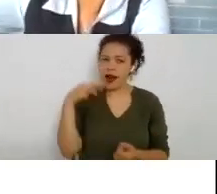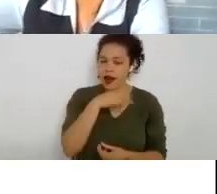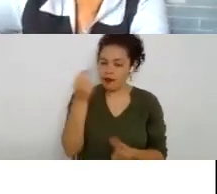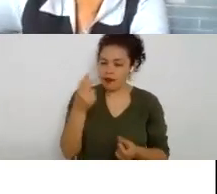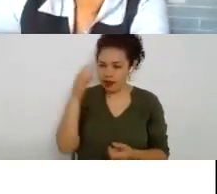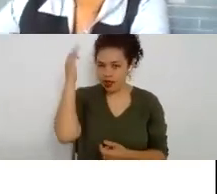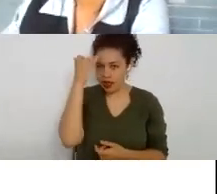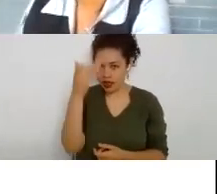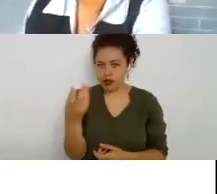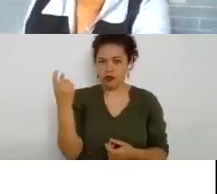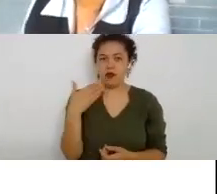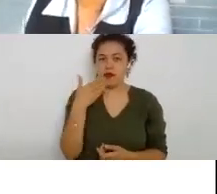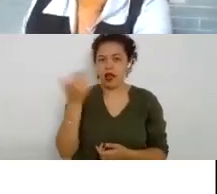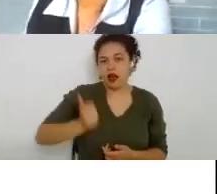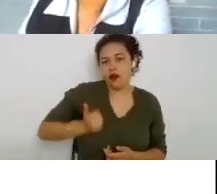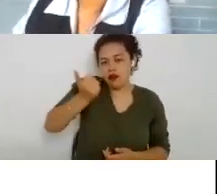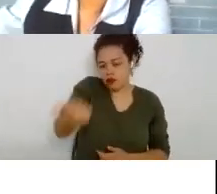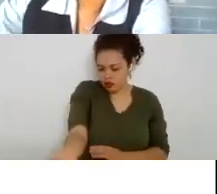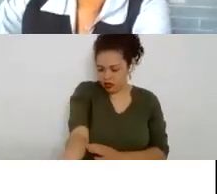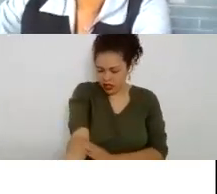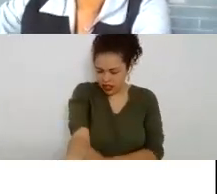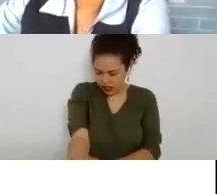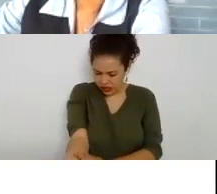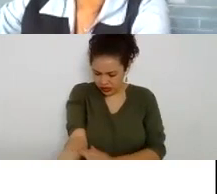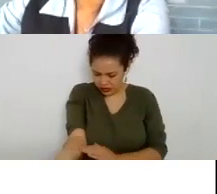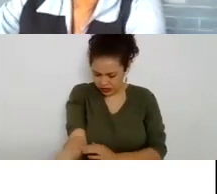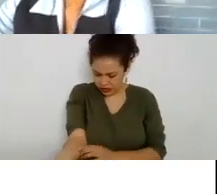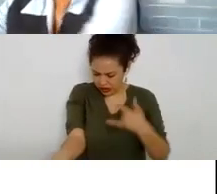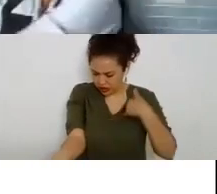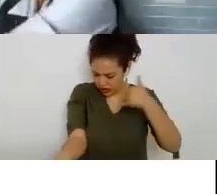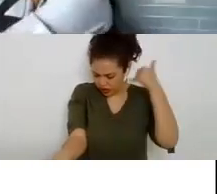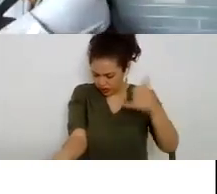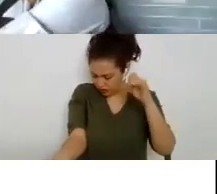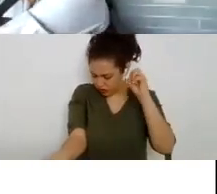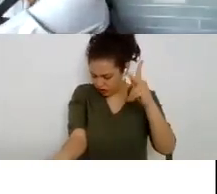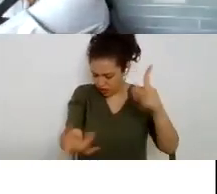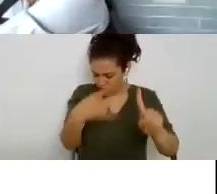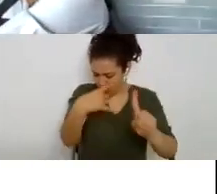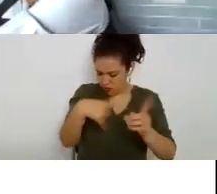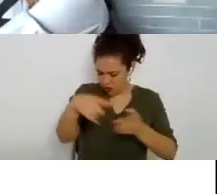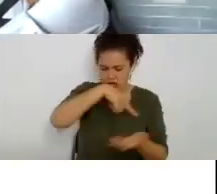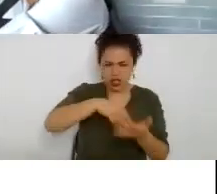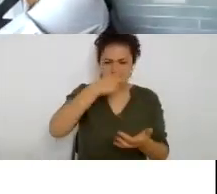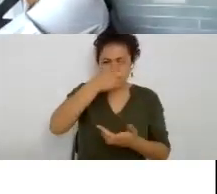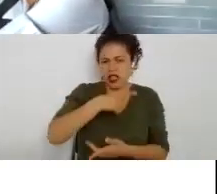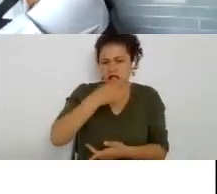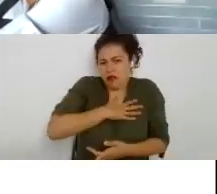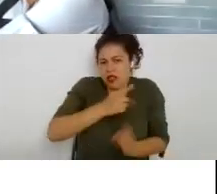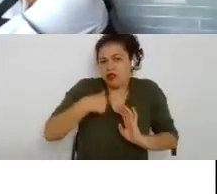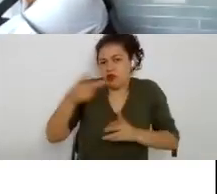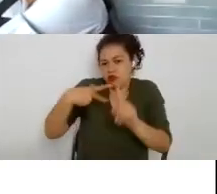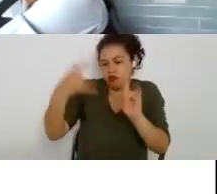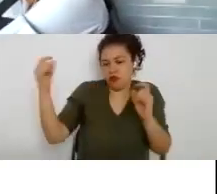priorizando tiempos, digamos, yo les hablo y ok, nos vemos en la puerta del lugar a donde me hayan indicado, ¿no? Entonces